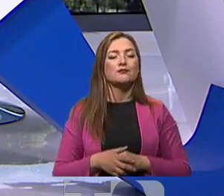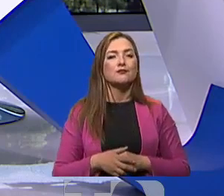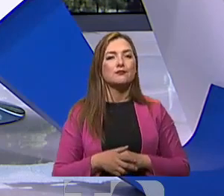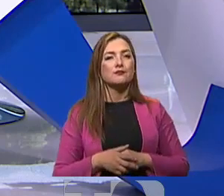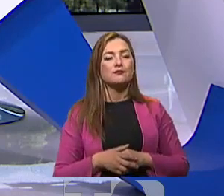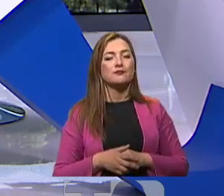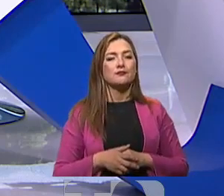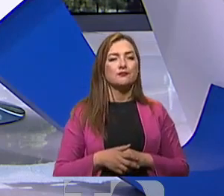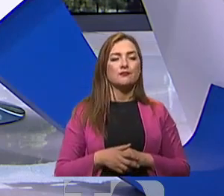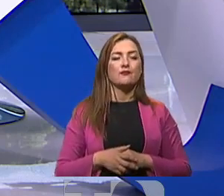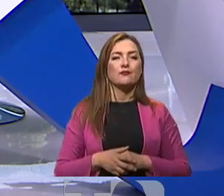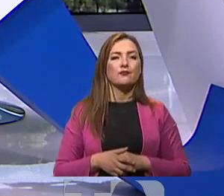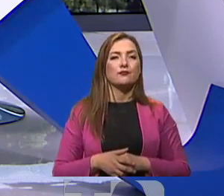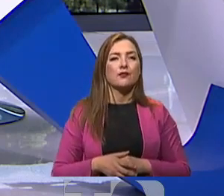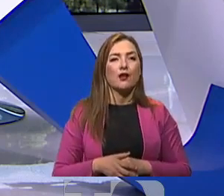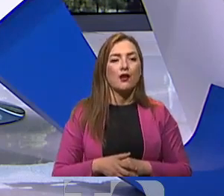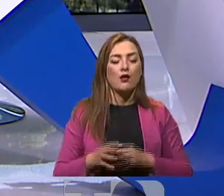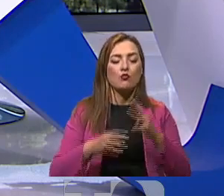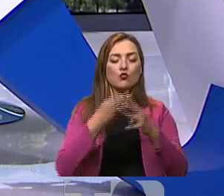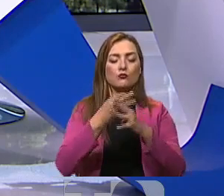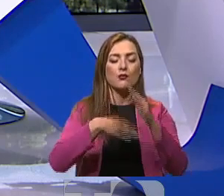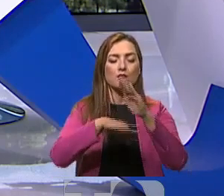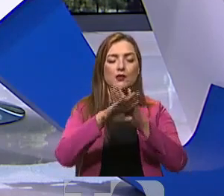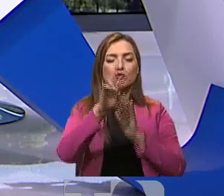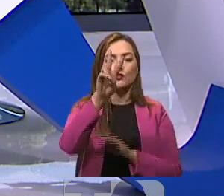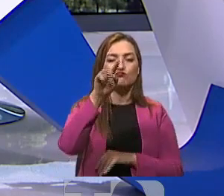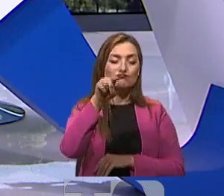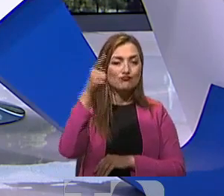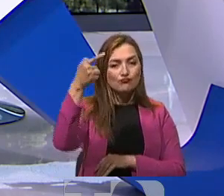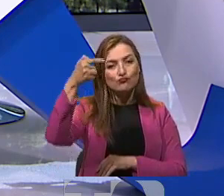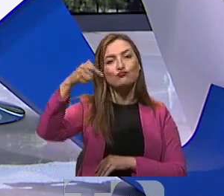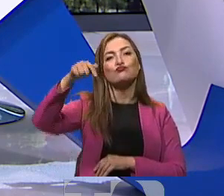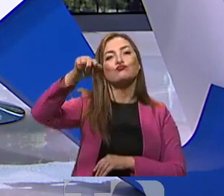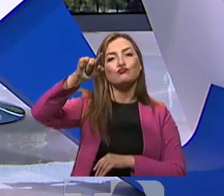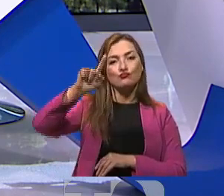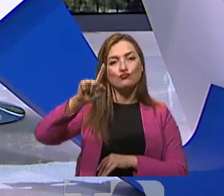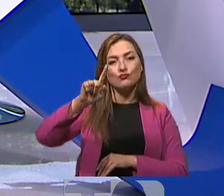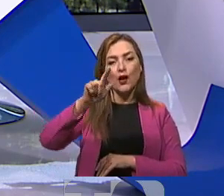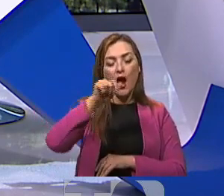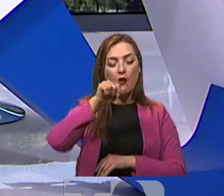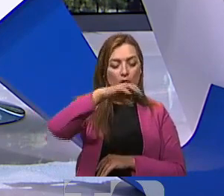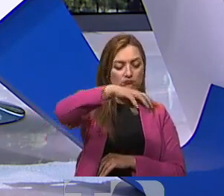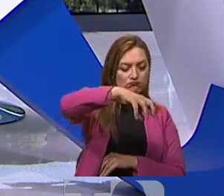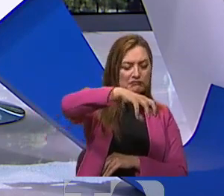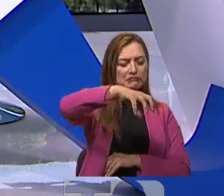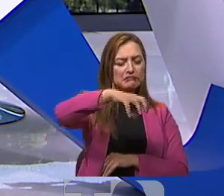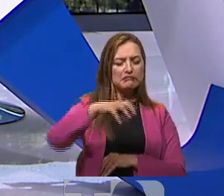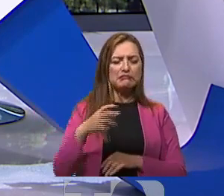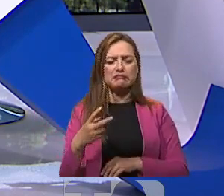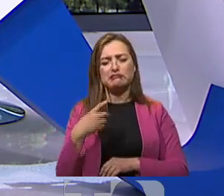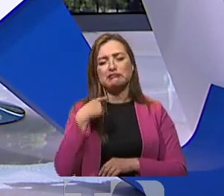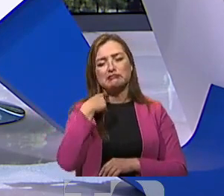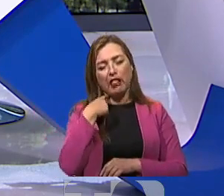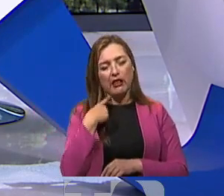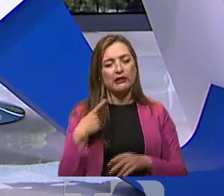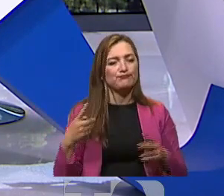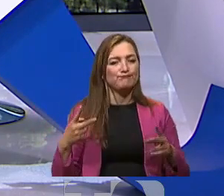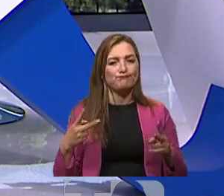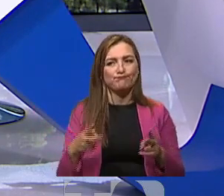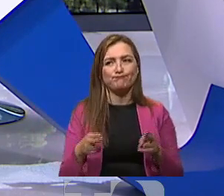todo, Albertito, porque en el mundo más de 2,000 millones de personas no tienen acceso a este líquido vital. Entonces nosotros